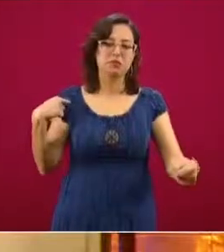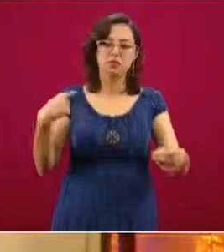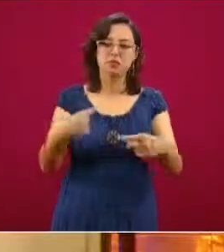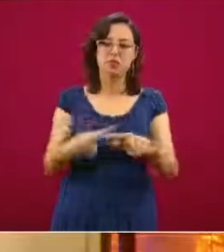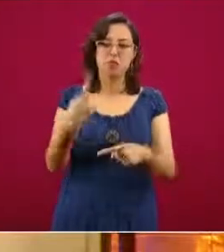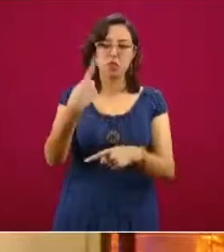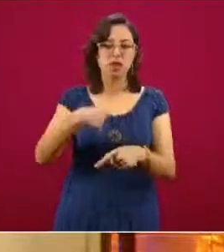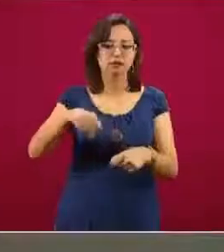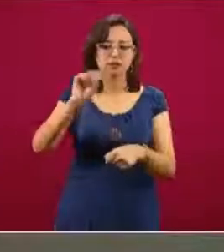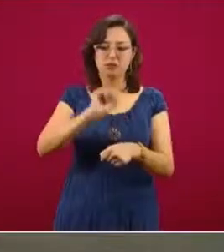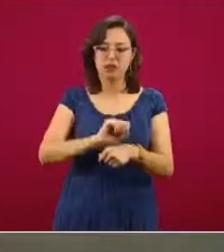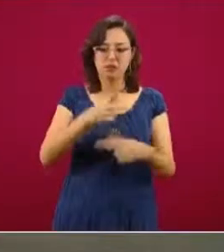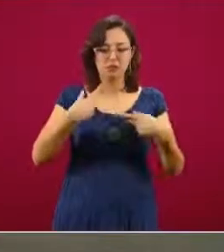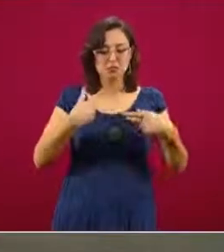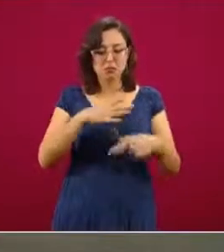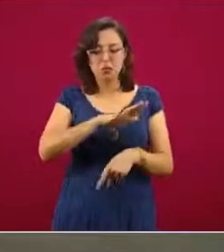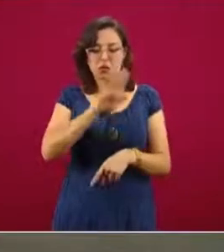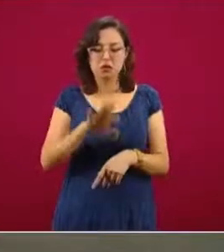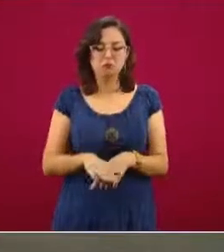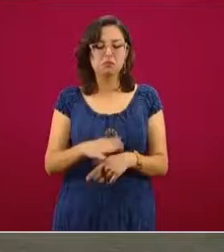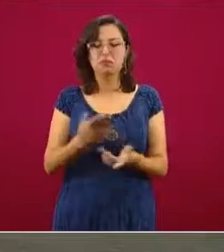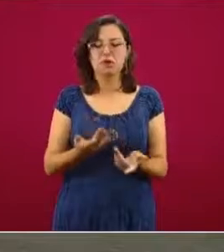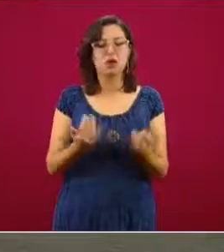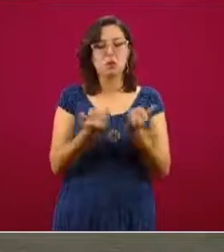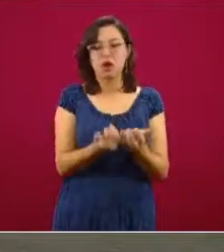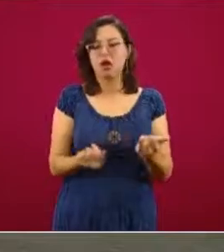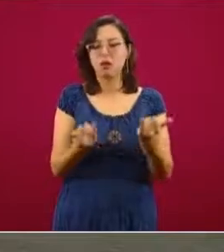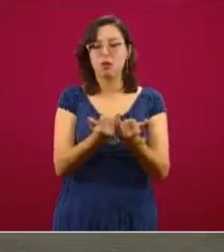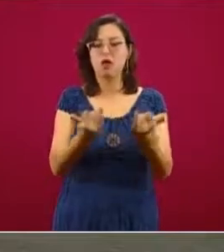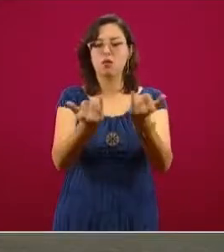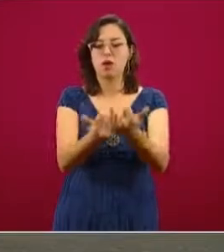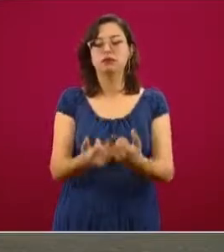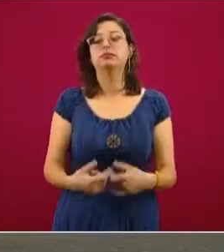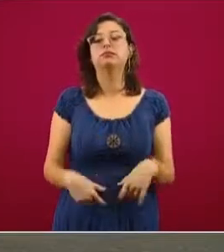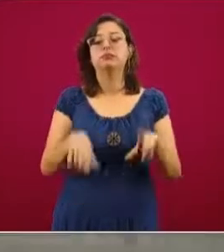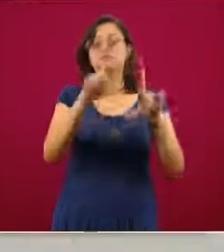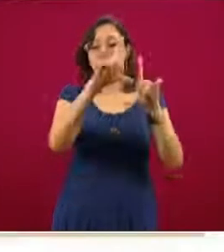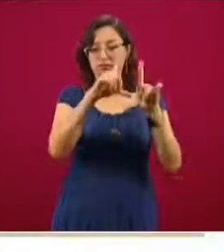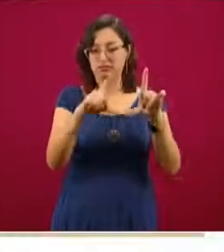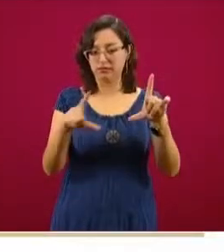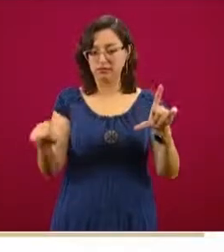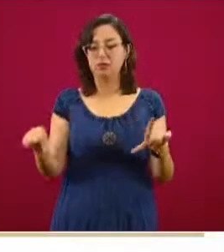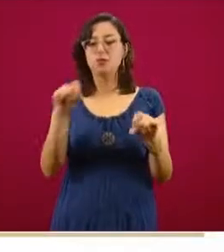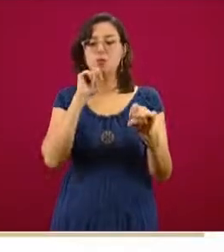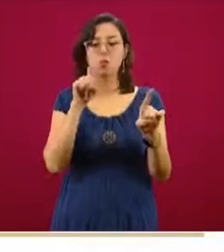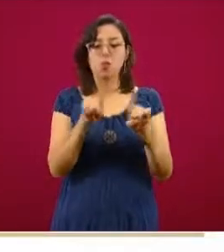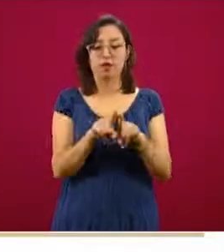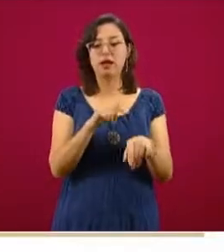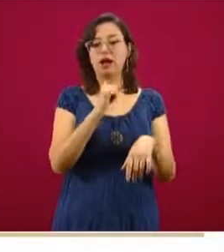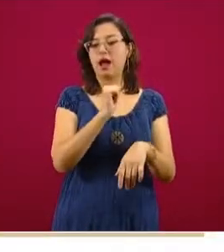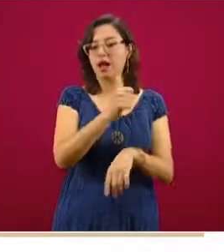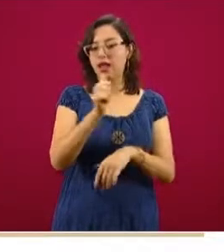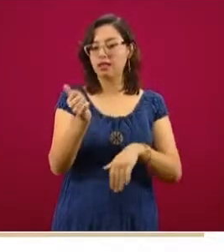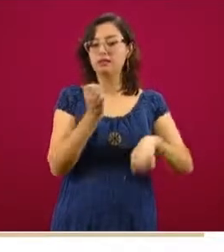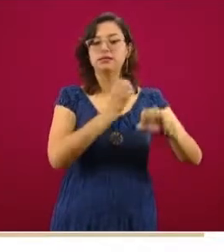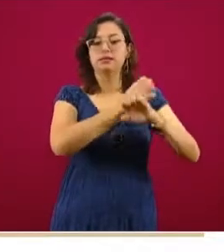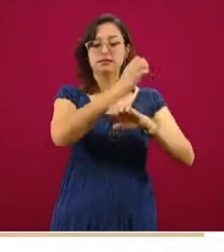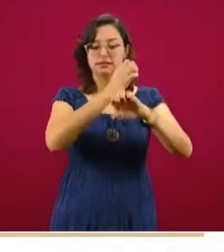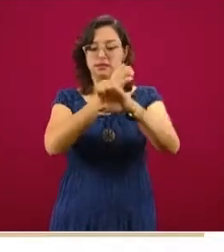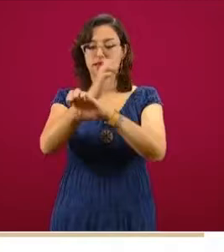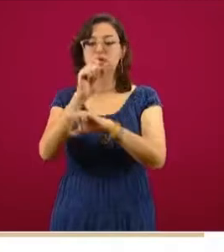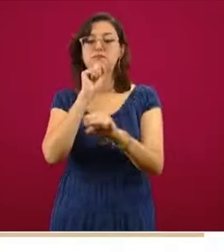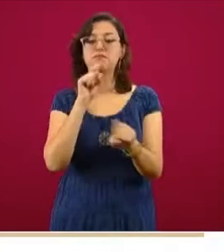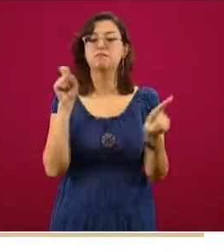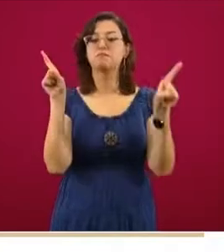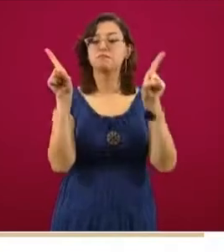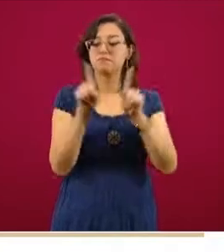de ocurrencia. Y en la siguiente diapositiva veremos también la distribución de estas por entidad federativa, también